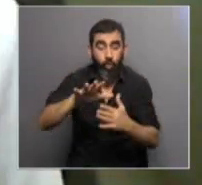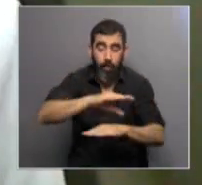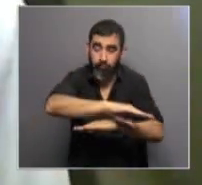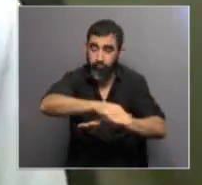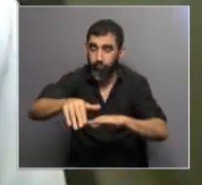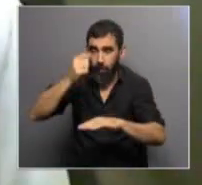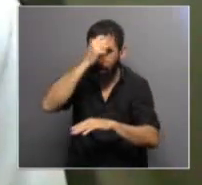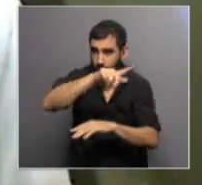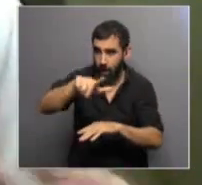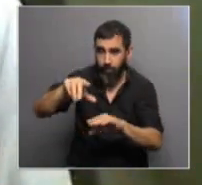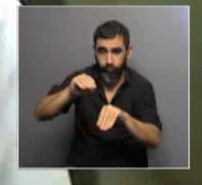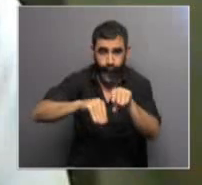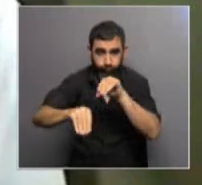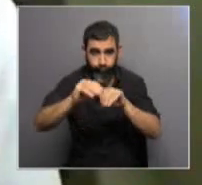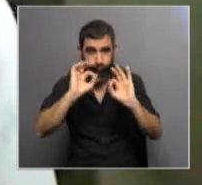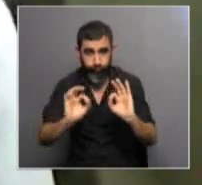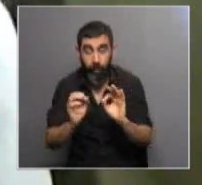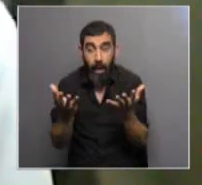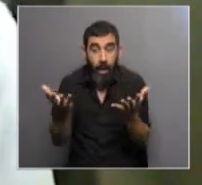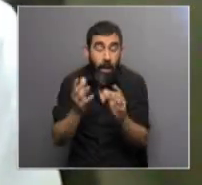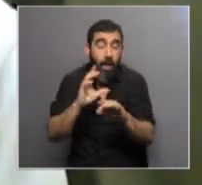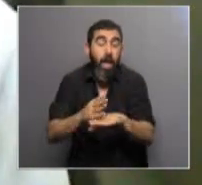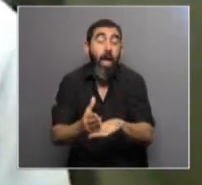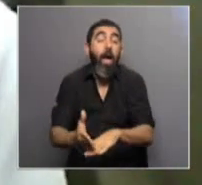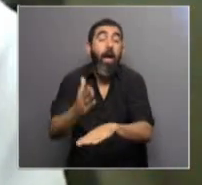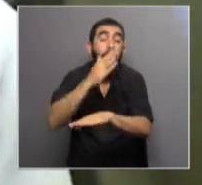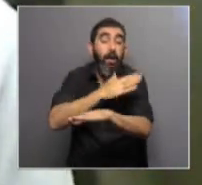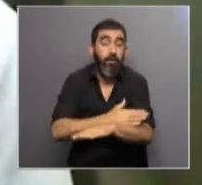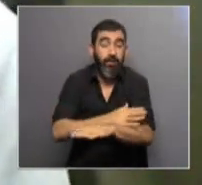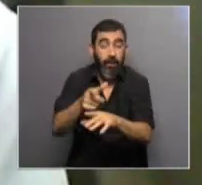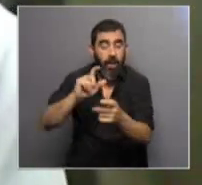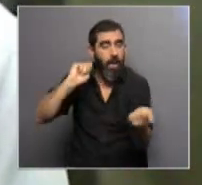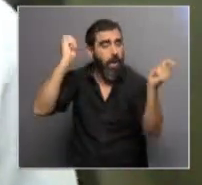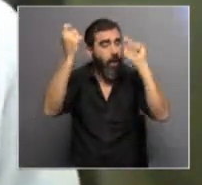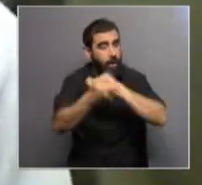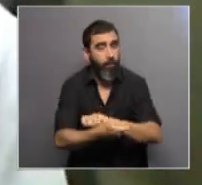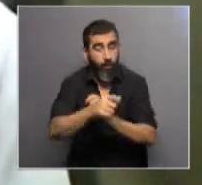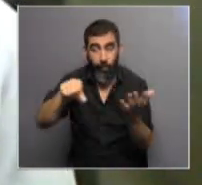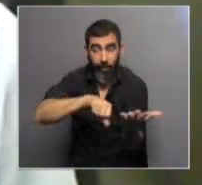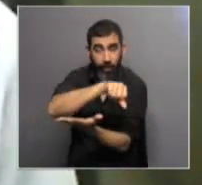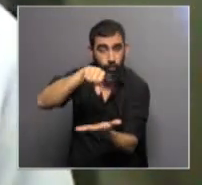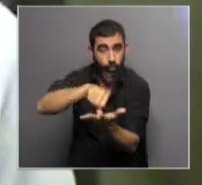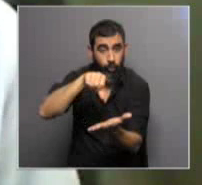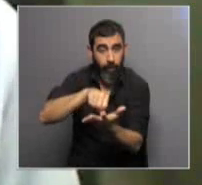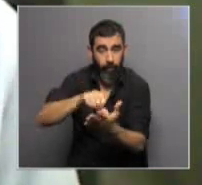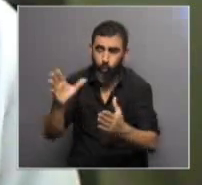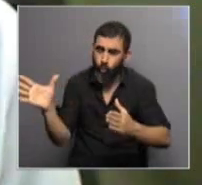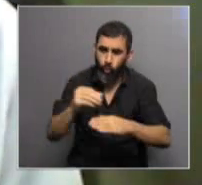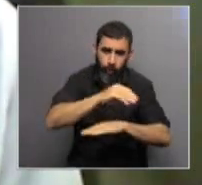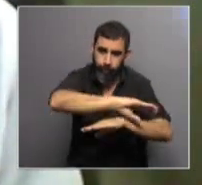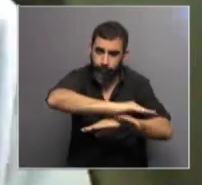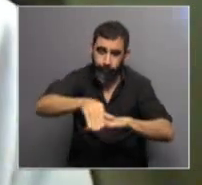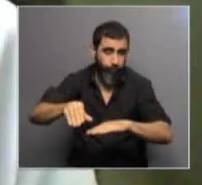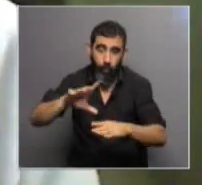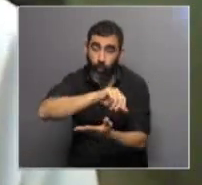grandes campos lunares a por estación previo a la transformación en ciudad toda nuestra costa es casi una gran